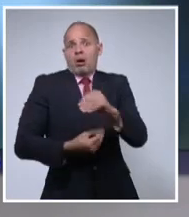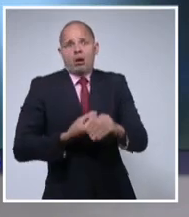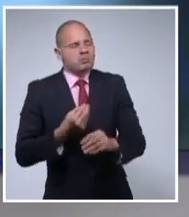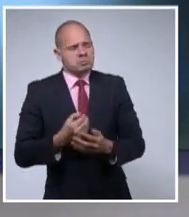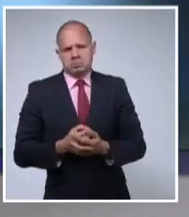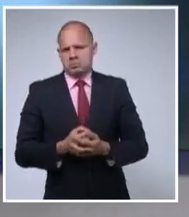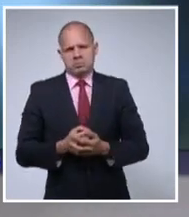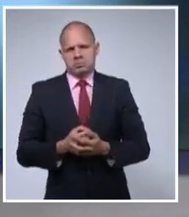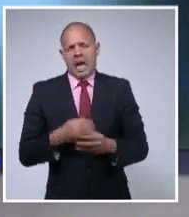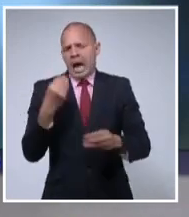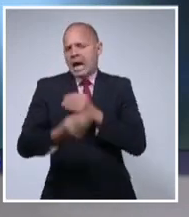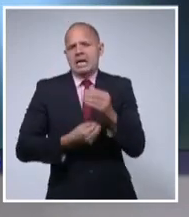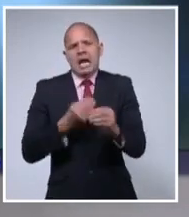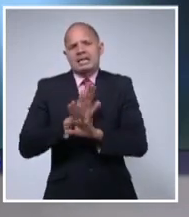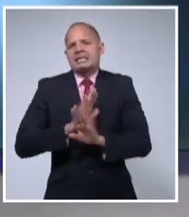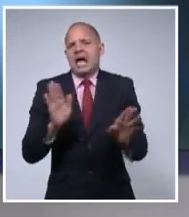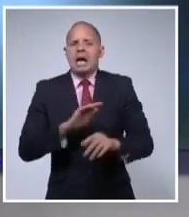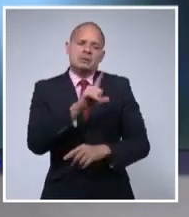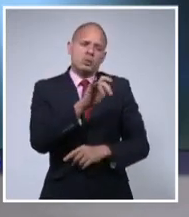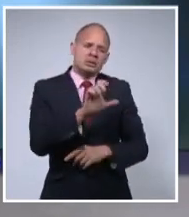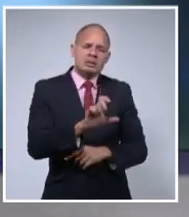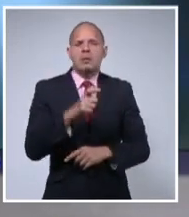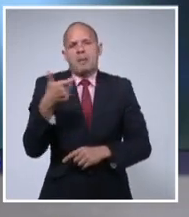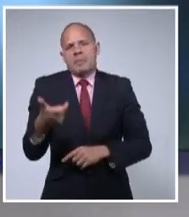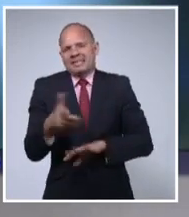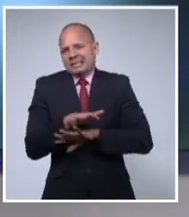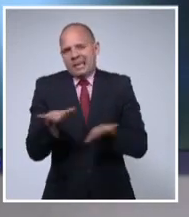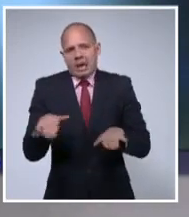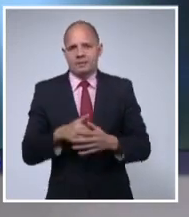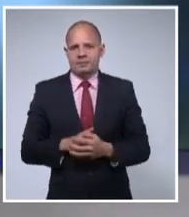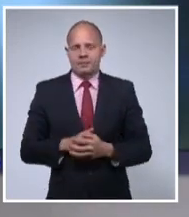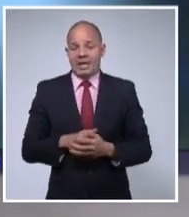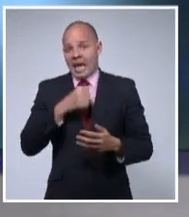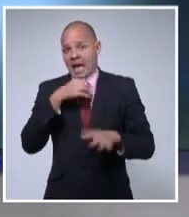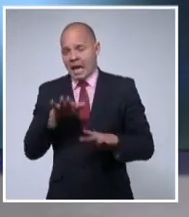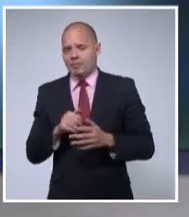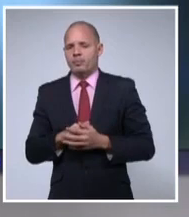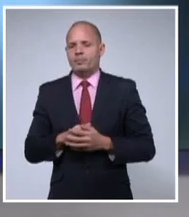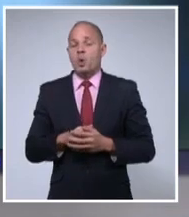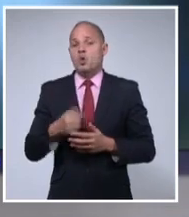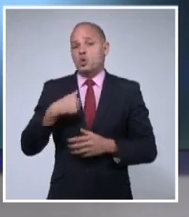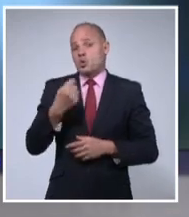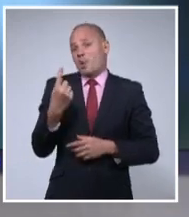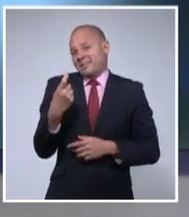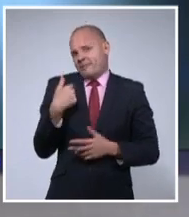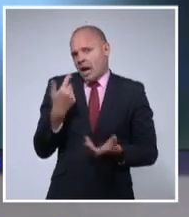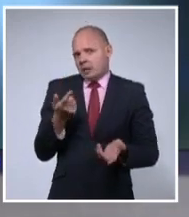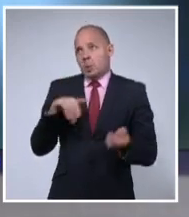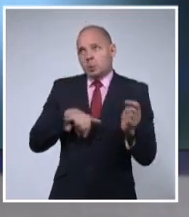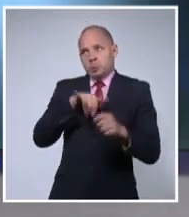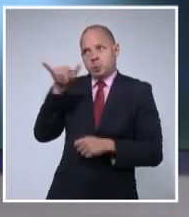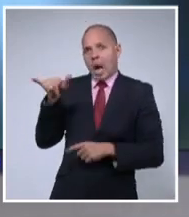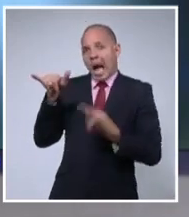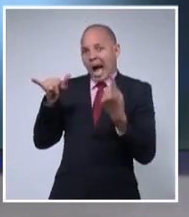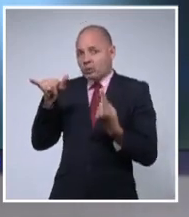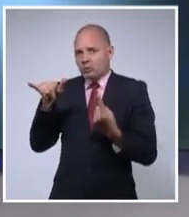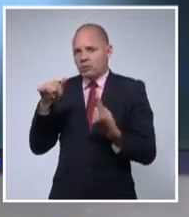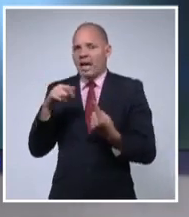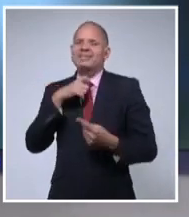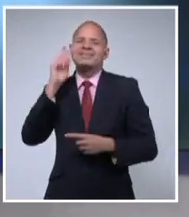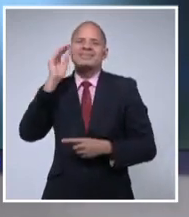CUP. ¿Qué hacer para conocer las tarifas de los servicios que usted solicita? Esas que usted solicita en entidades del Ministerio de